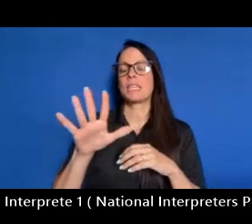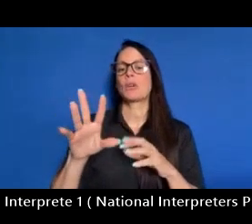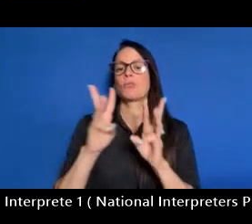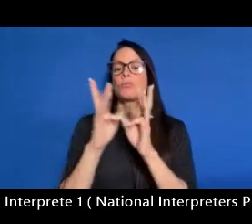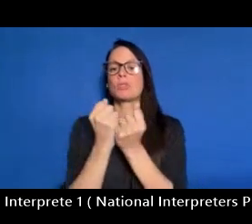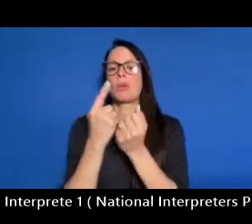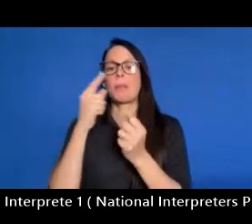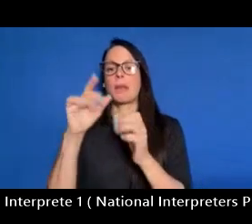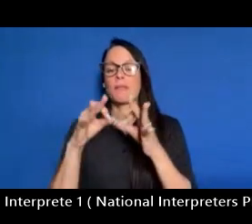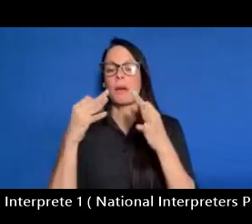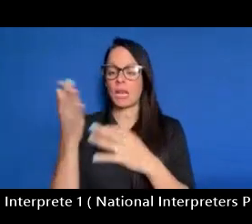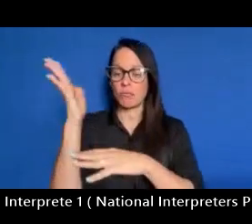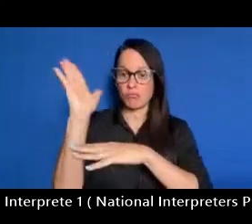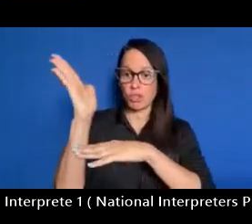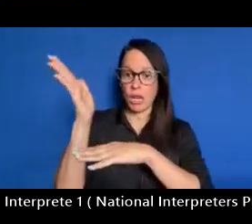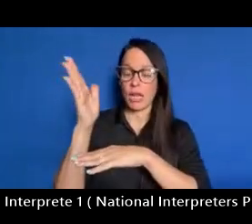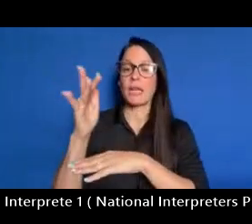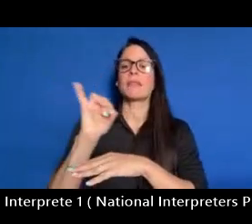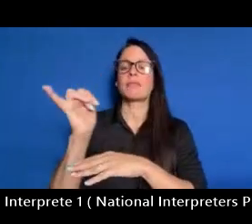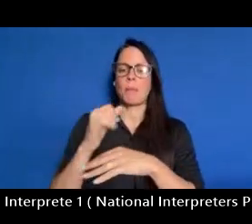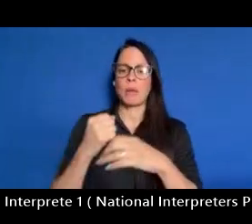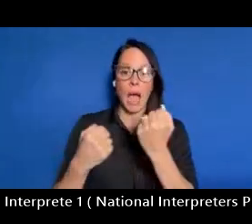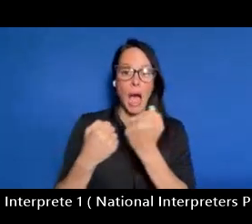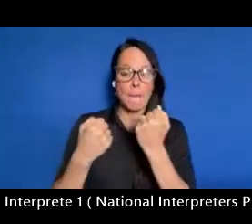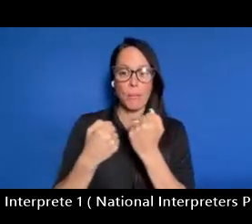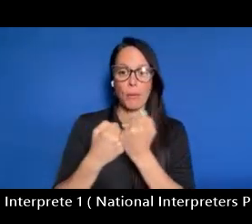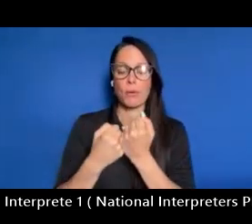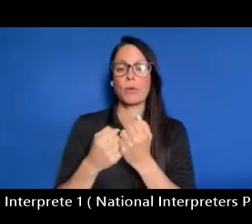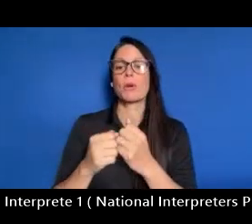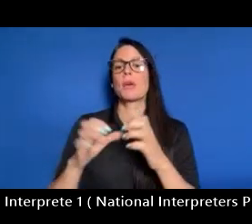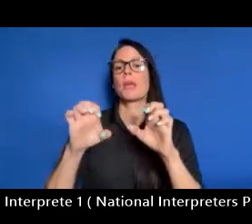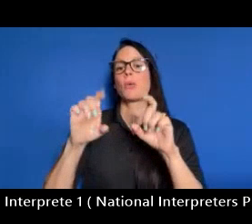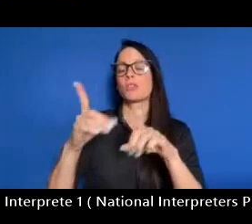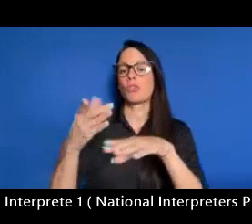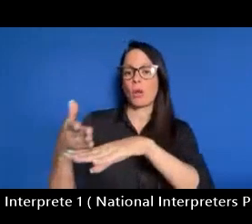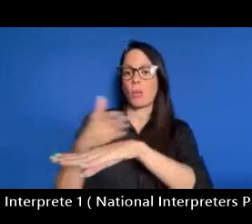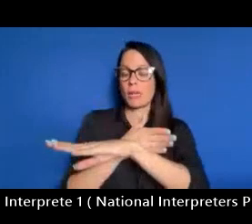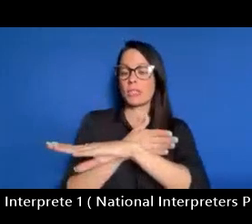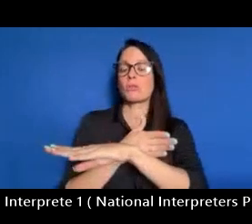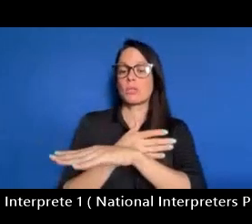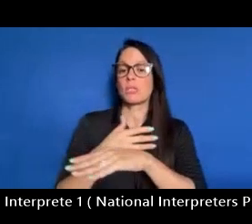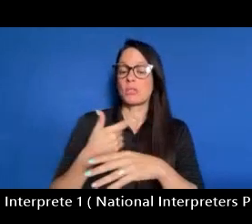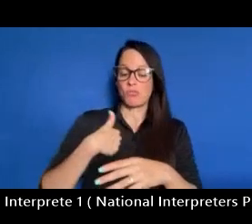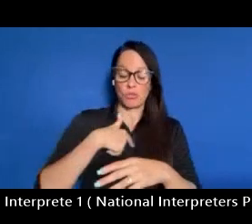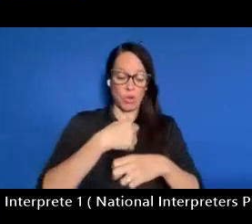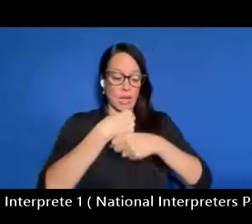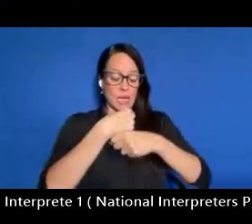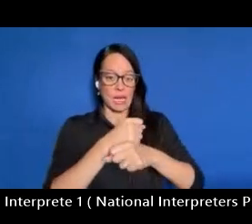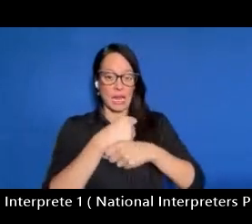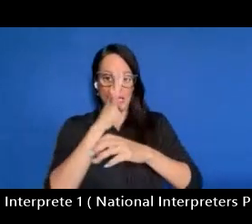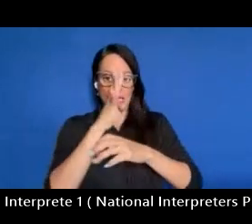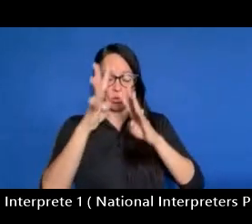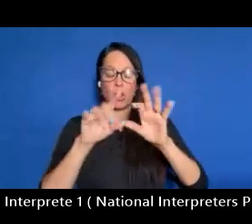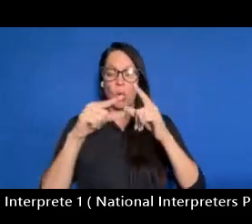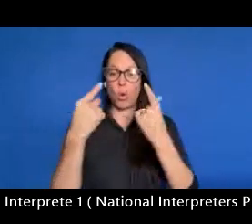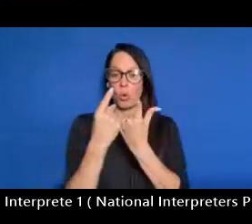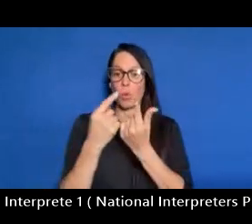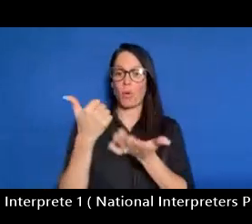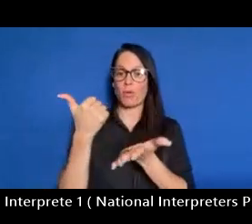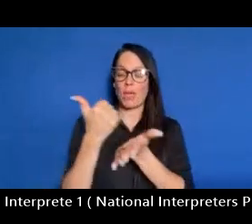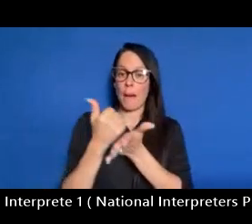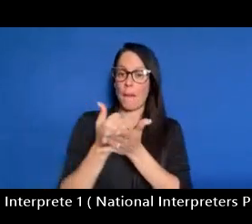de redes de apoyo en el proceso de rehabilitación y recuperación, creación y desarrollo de grupos de apoyo y servicios